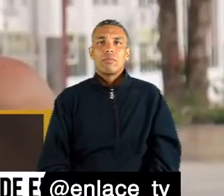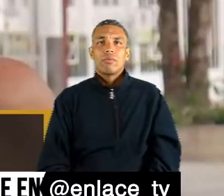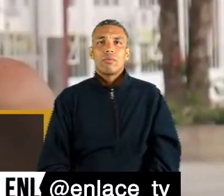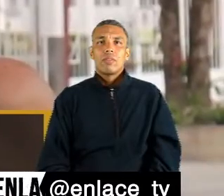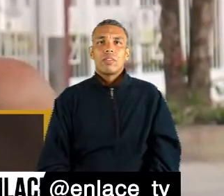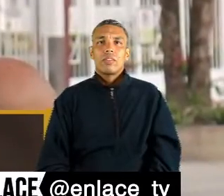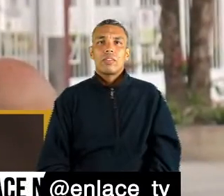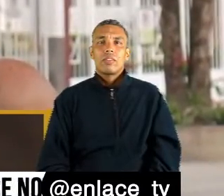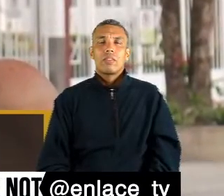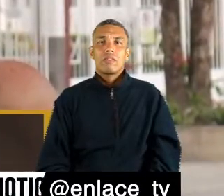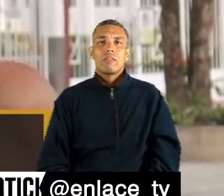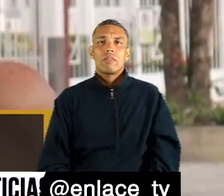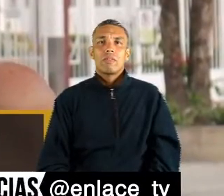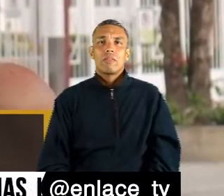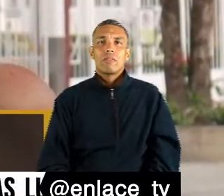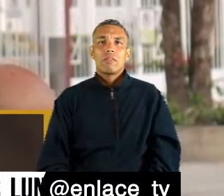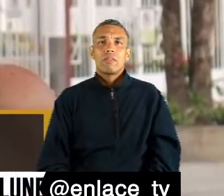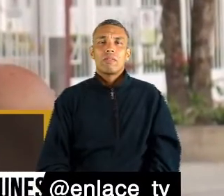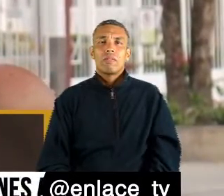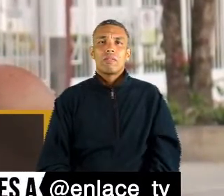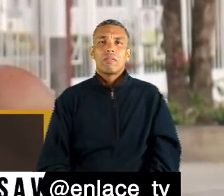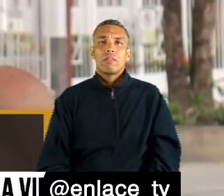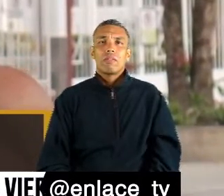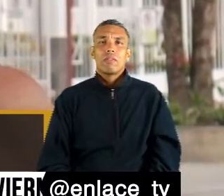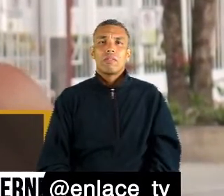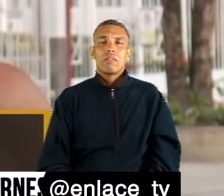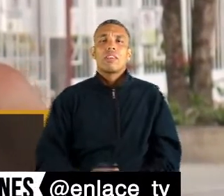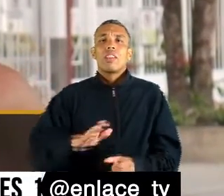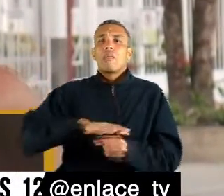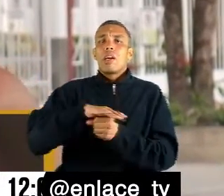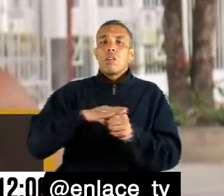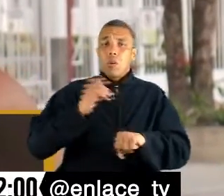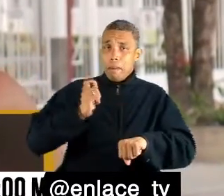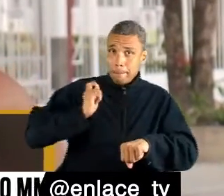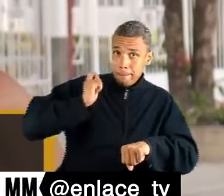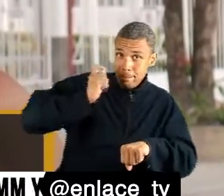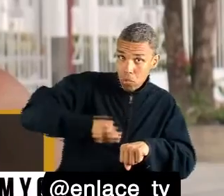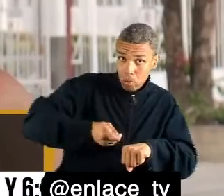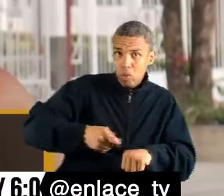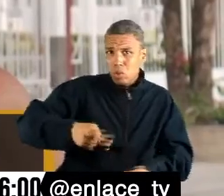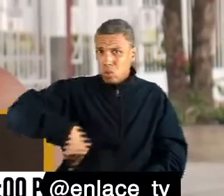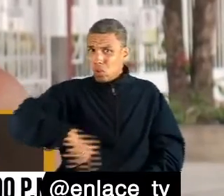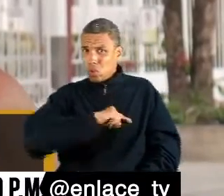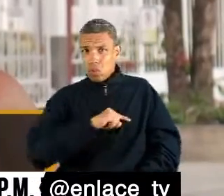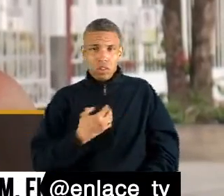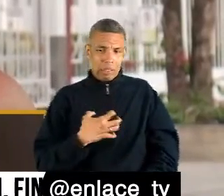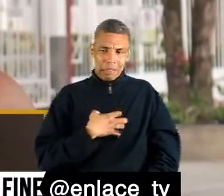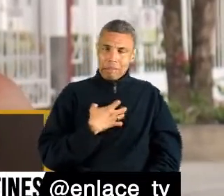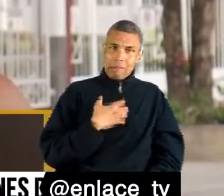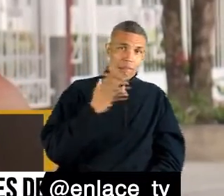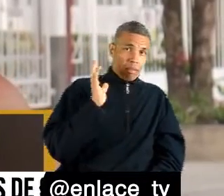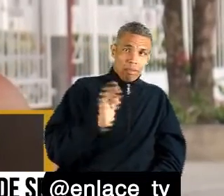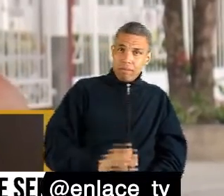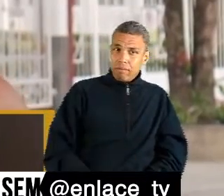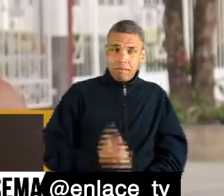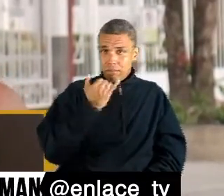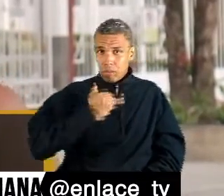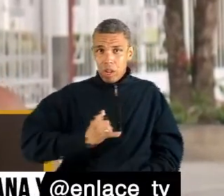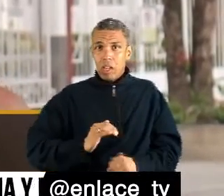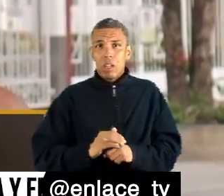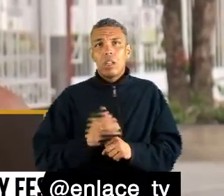Para decir que la ciudadanía del sector del barrio Puerto Nuevo en gran parte estamos inconformes por el mal procedimiento que se llevó con el